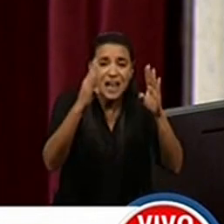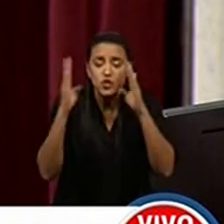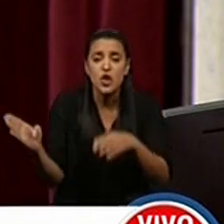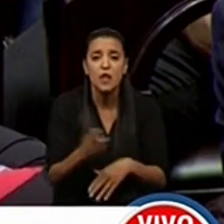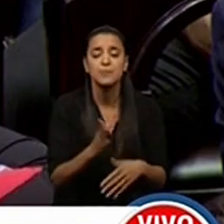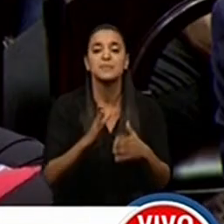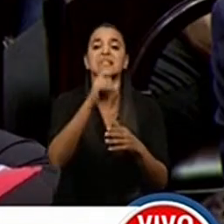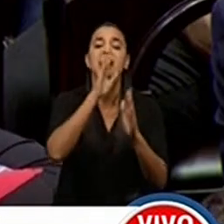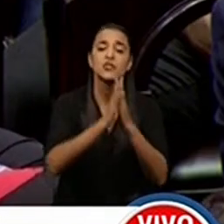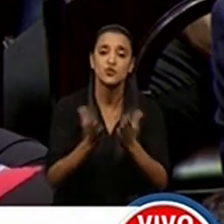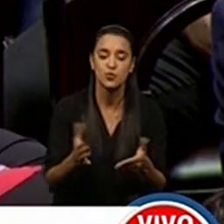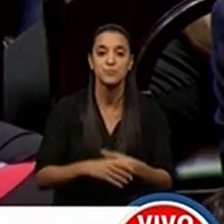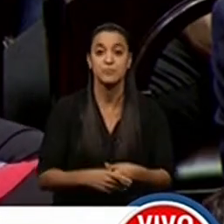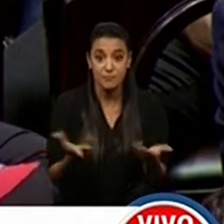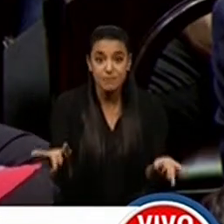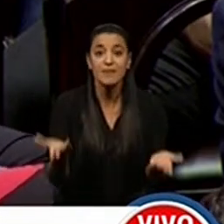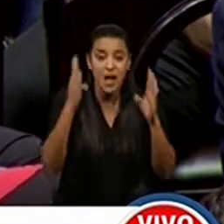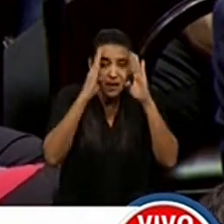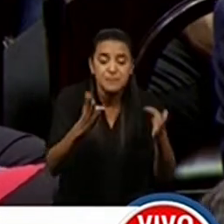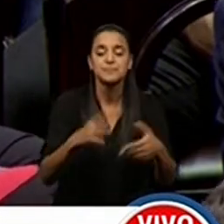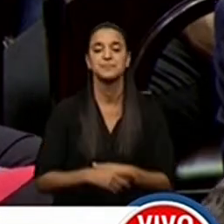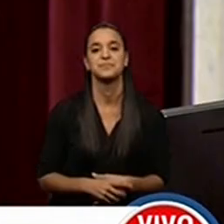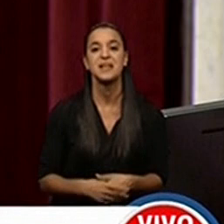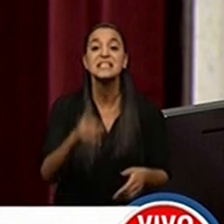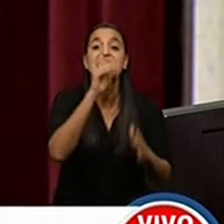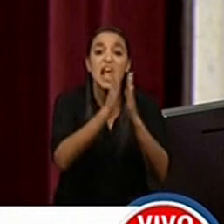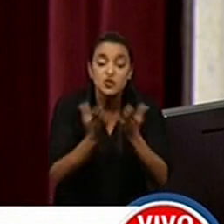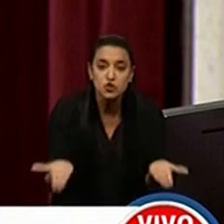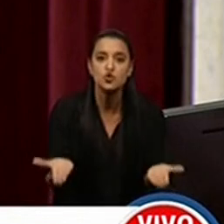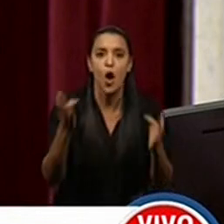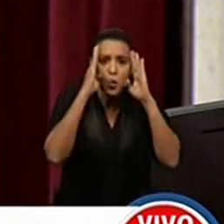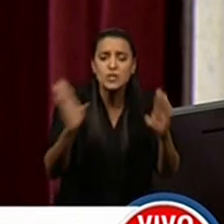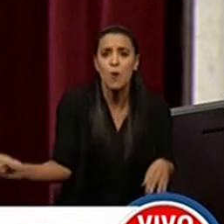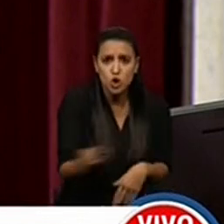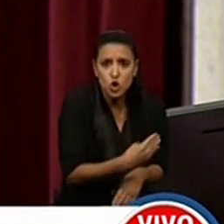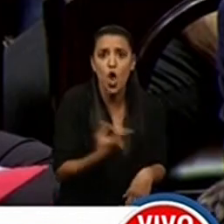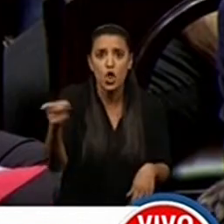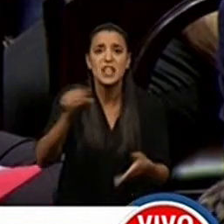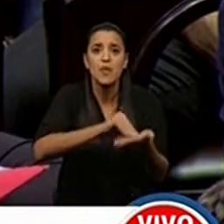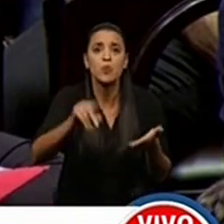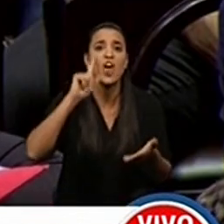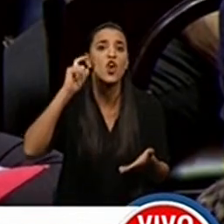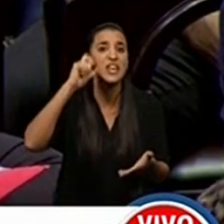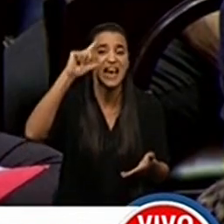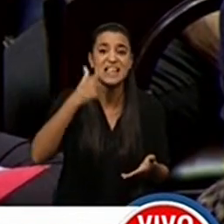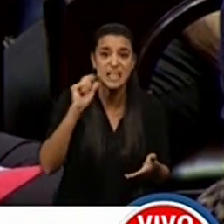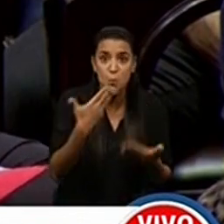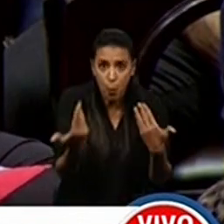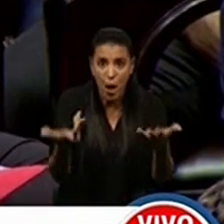por favor. Perdón, ¿escuchamos todos al diputado? Silencio, por favor. ¿Escuchamos todos al diputado Iglesias? ¿Me pueden escuchar a